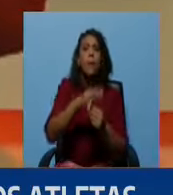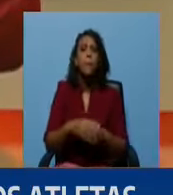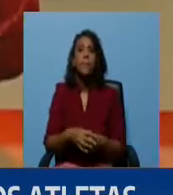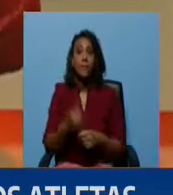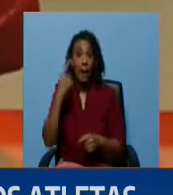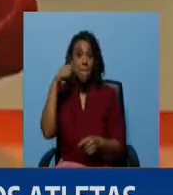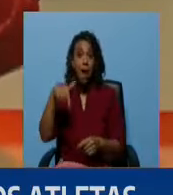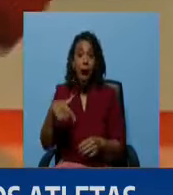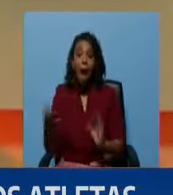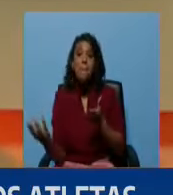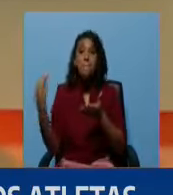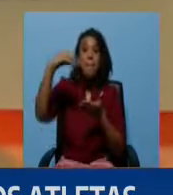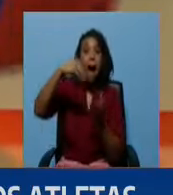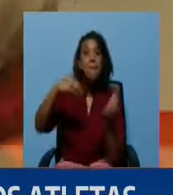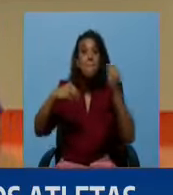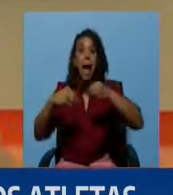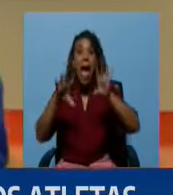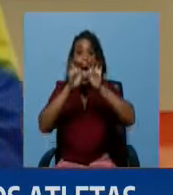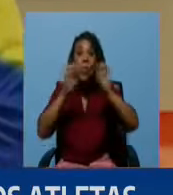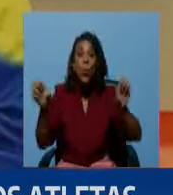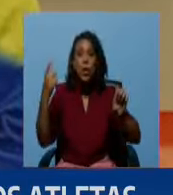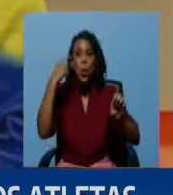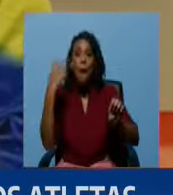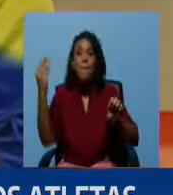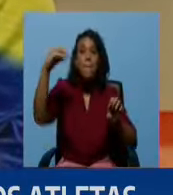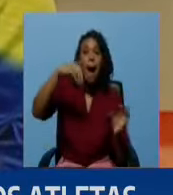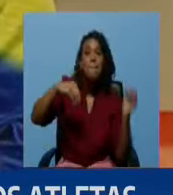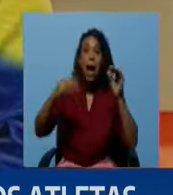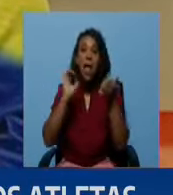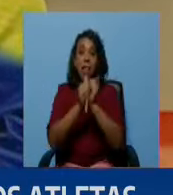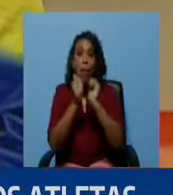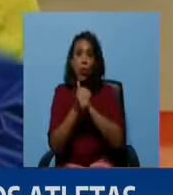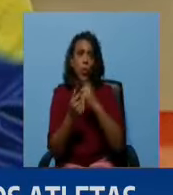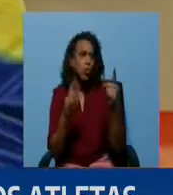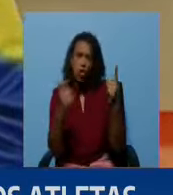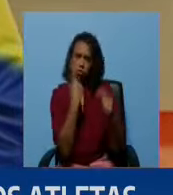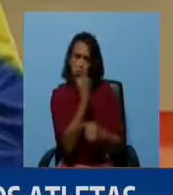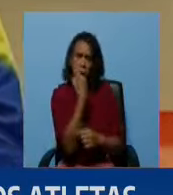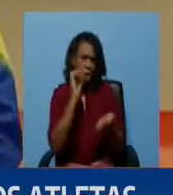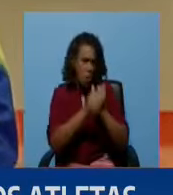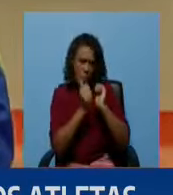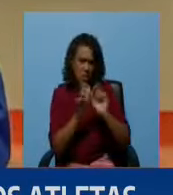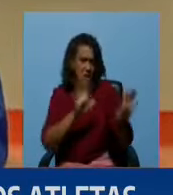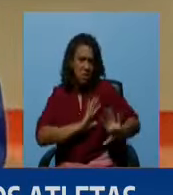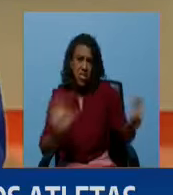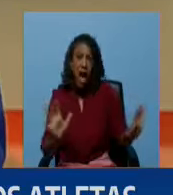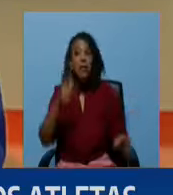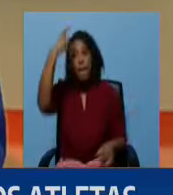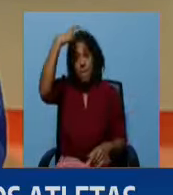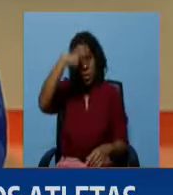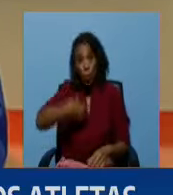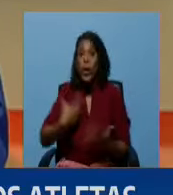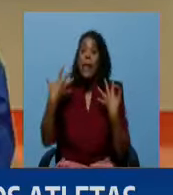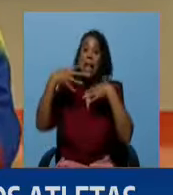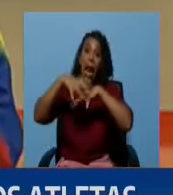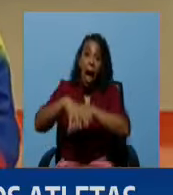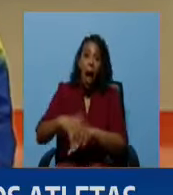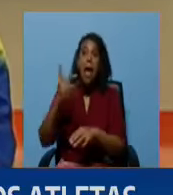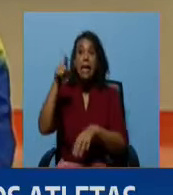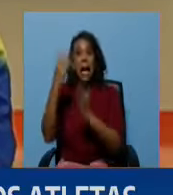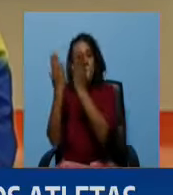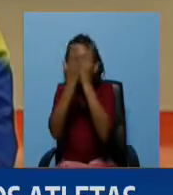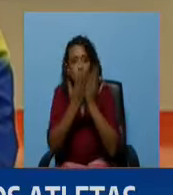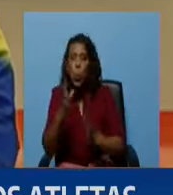que va complementando la formación integral, porque ustedes más que deportistas son seres humanos integrales,